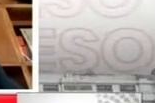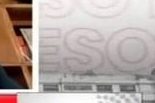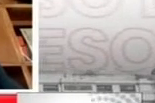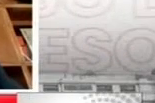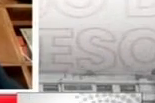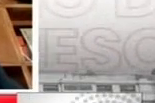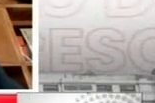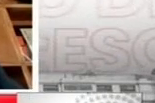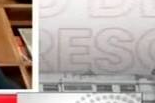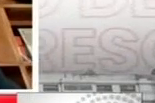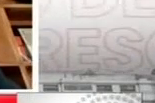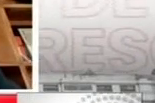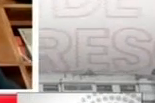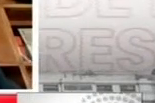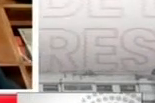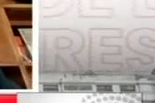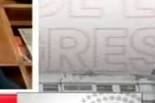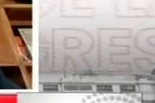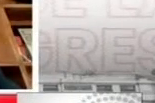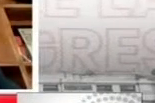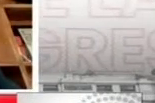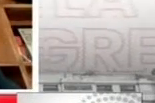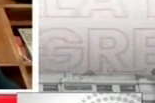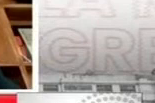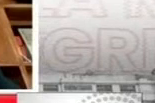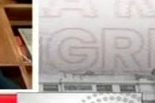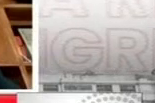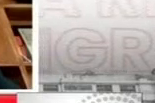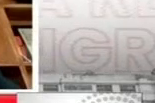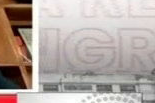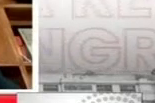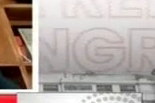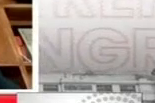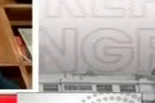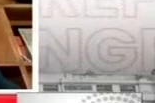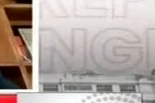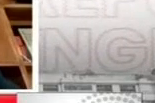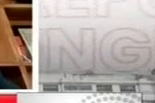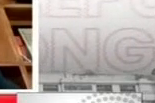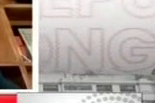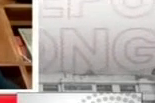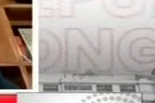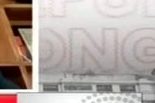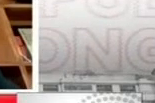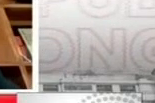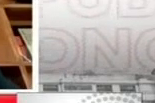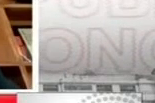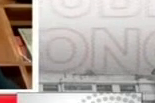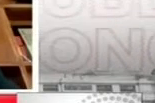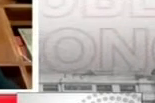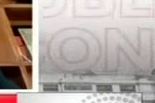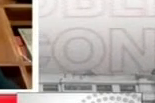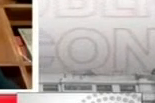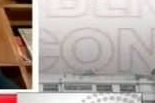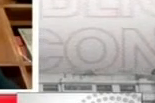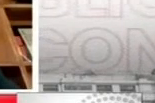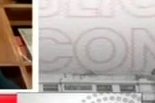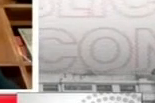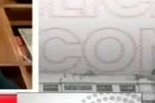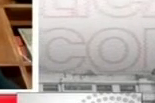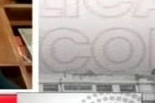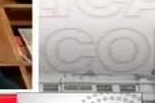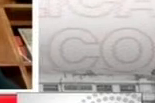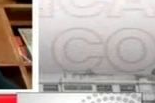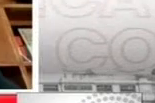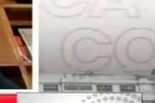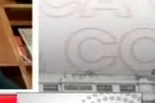mi gran preocupación es generar inversión privada, porque realmente